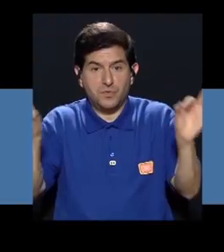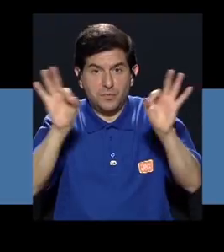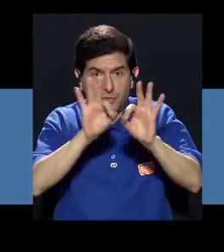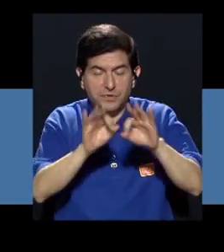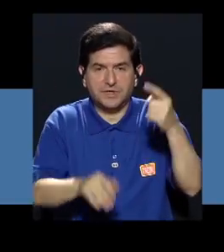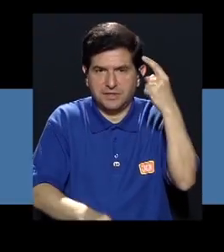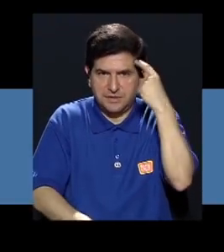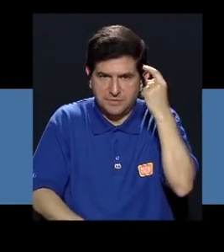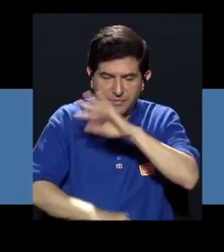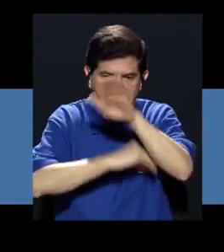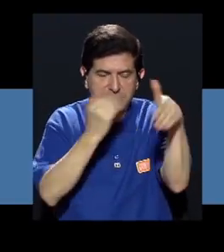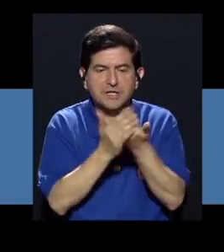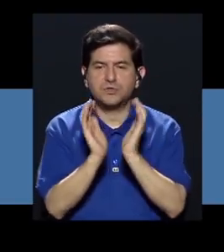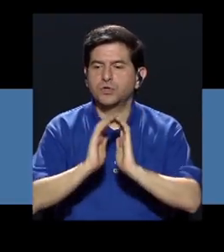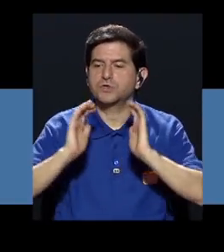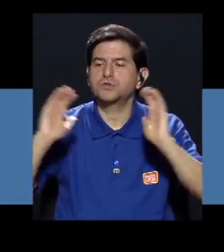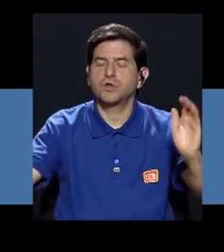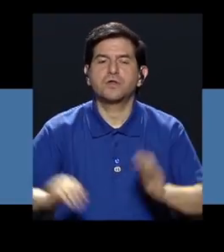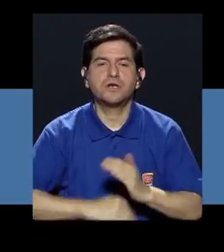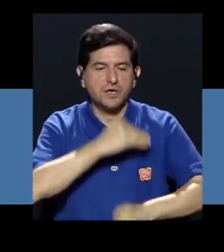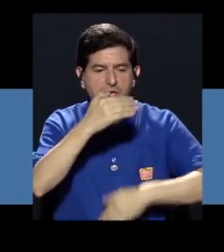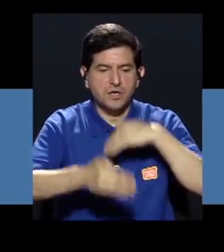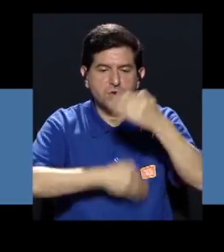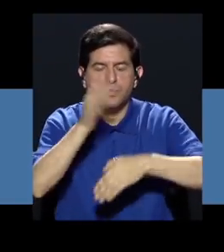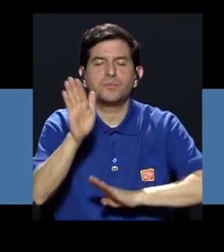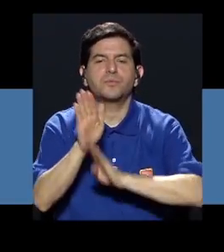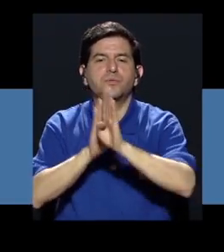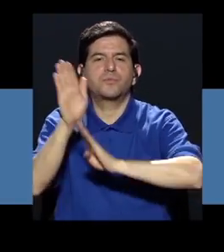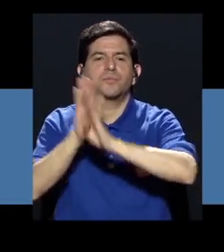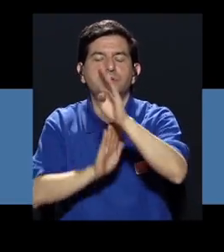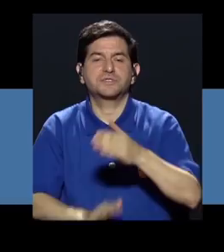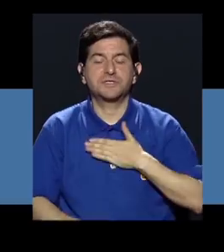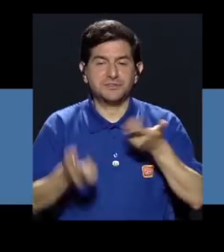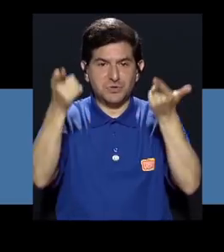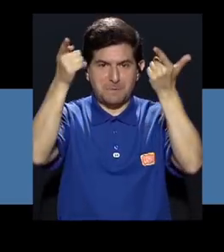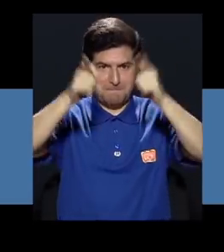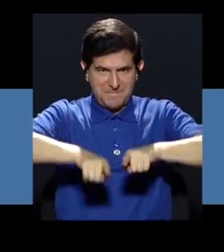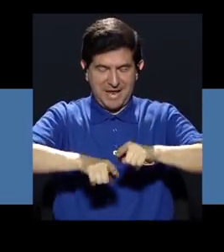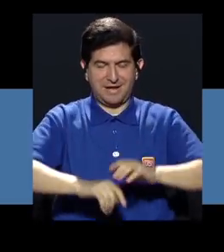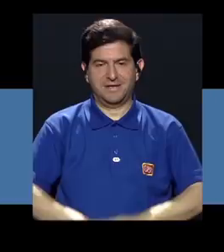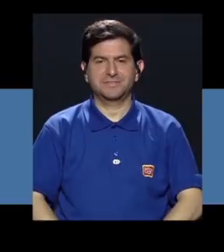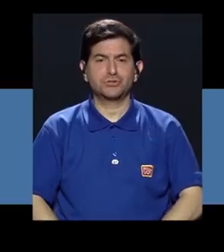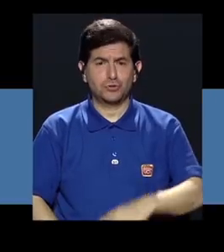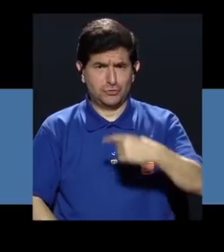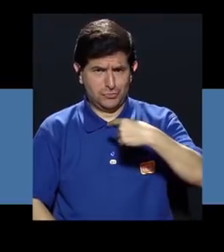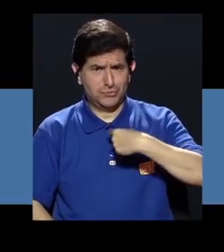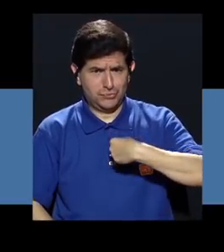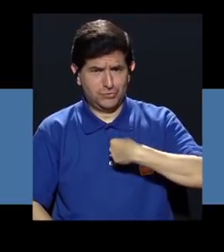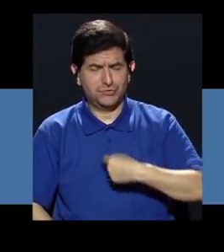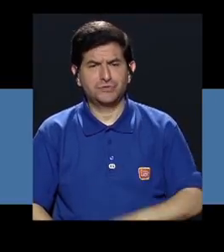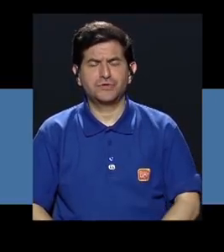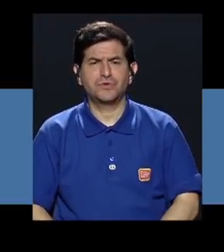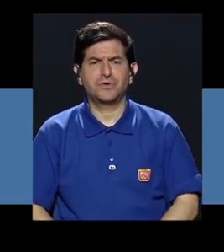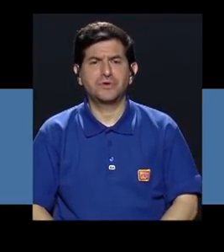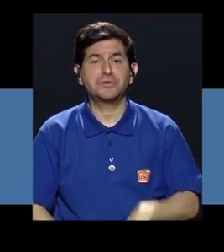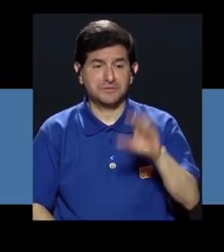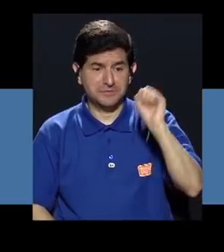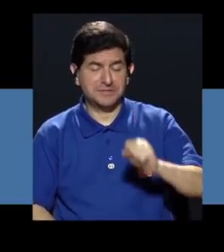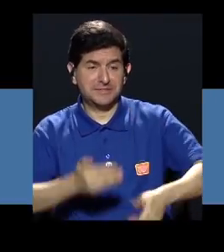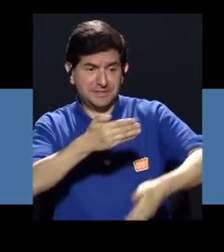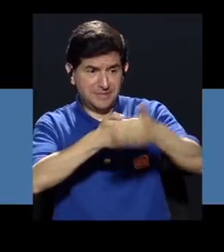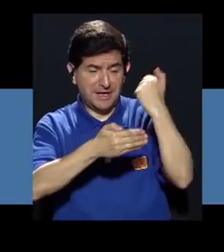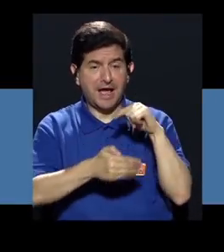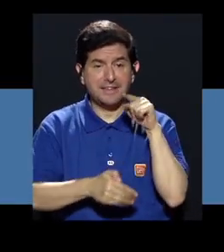pues, para cualquier niño, ¿verdad?, que está en proceso de desarrollo. En mi caso personal, ¿verdad?, que yo